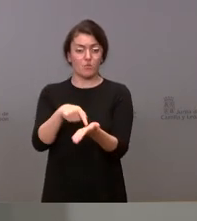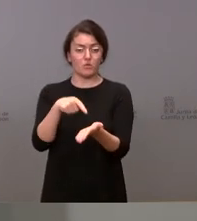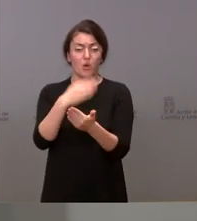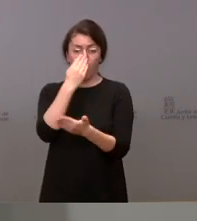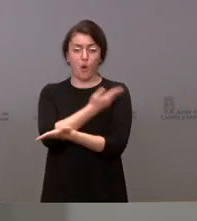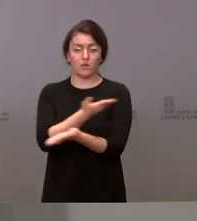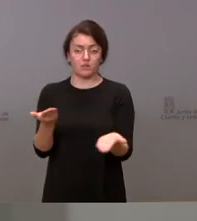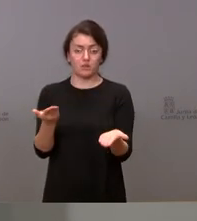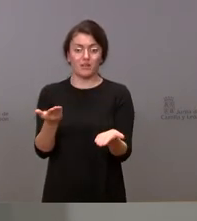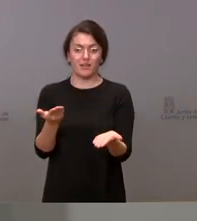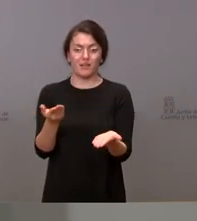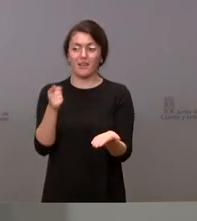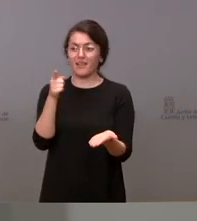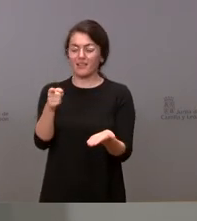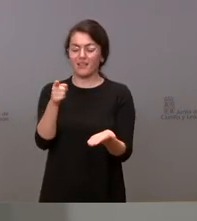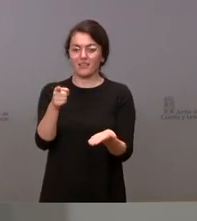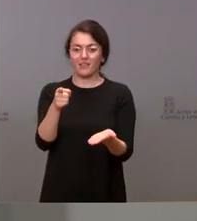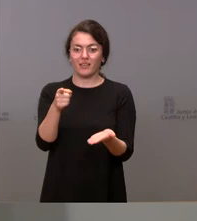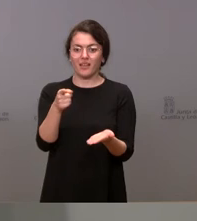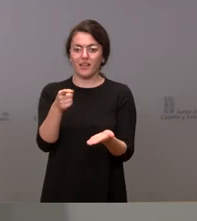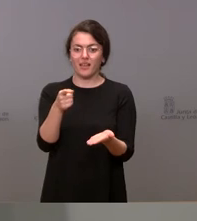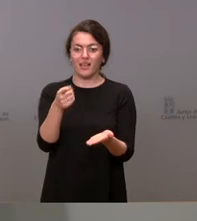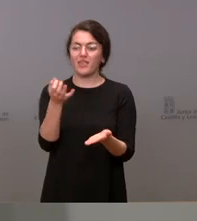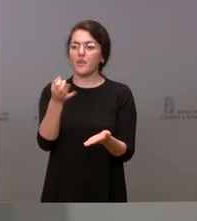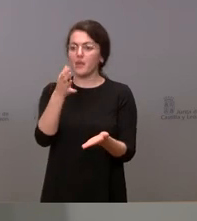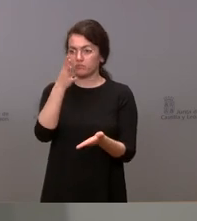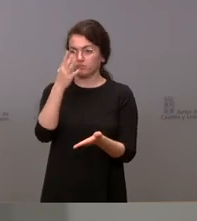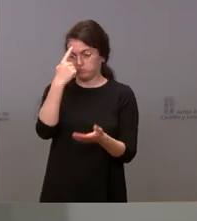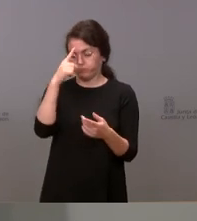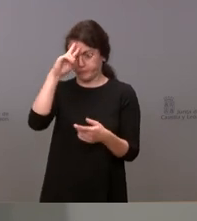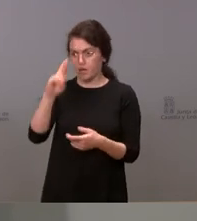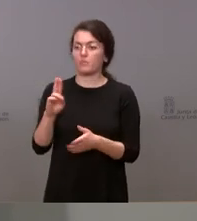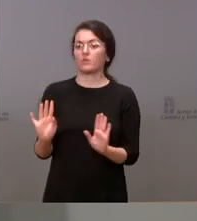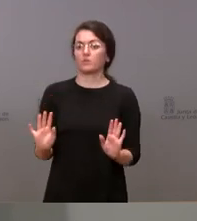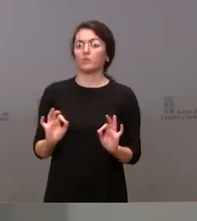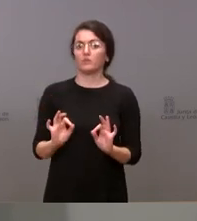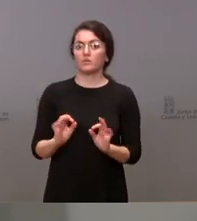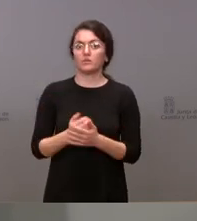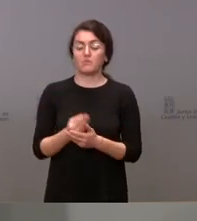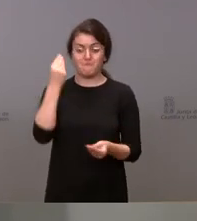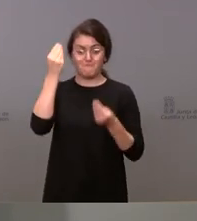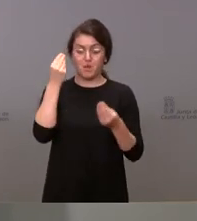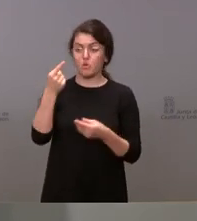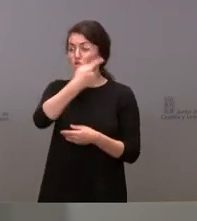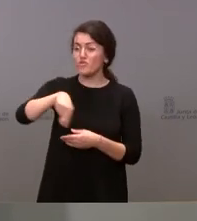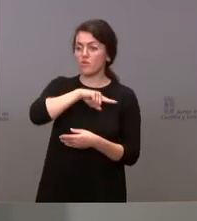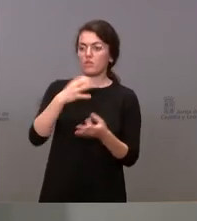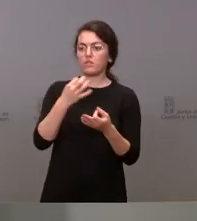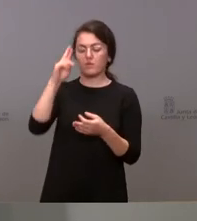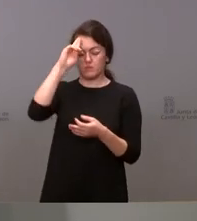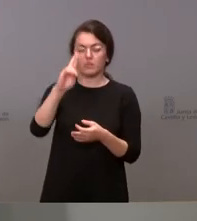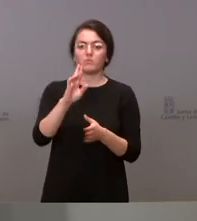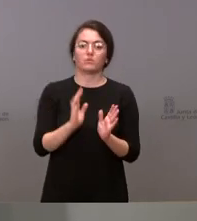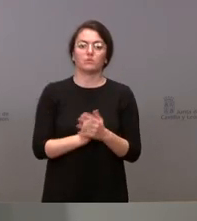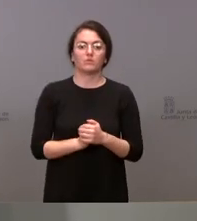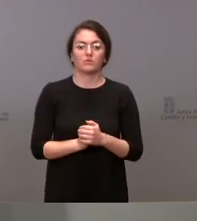honestidad, lo mínimo que se les debe es respeto. Y creo que se lo debemos todos, lo mínimo que se debe a las personas